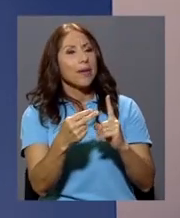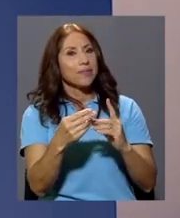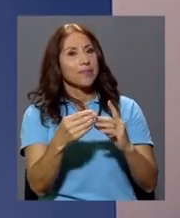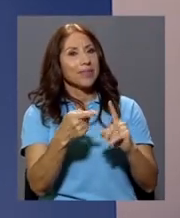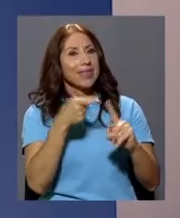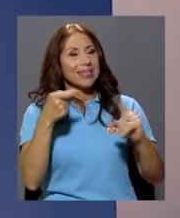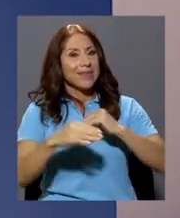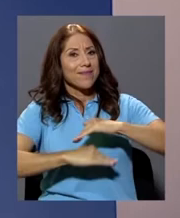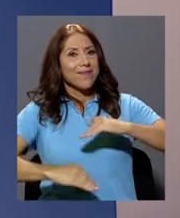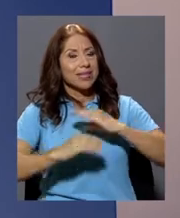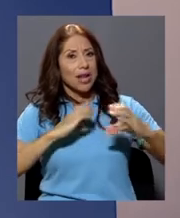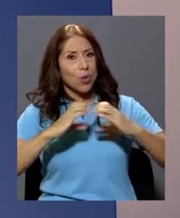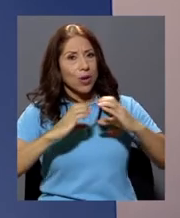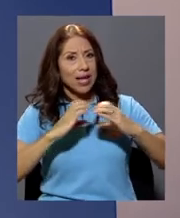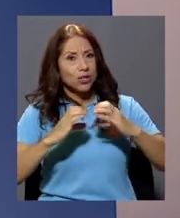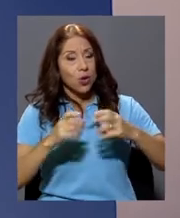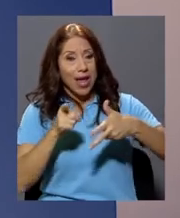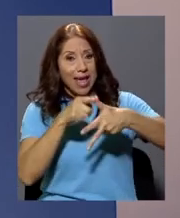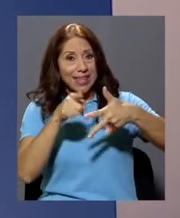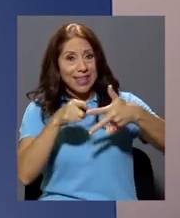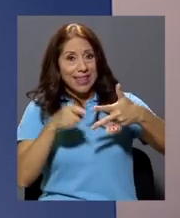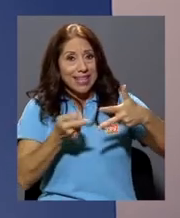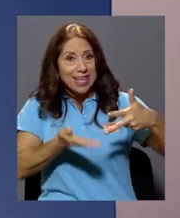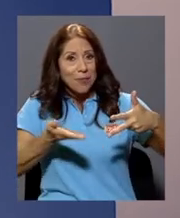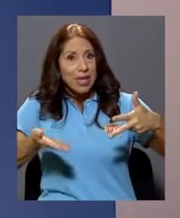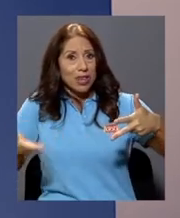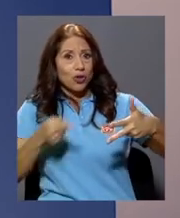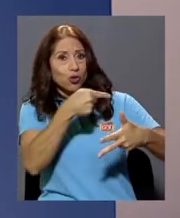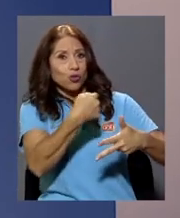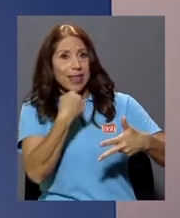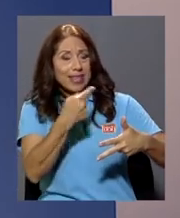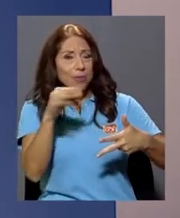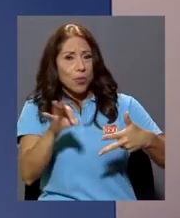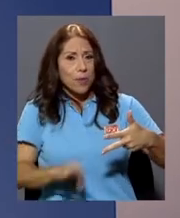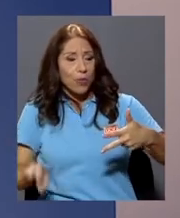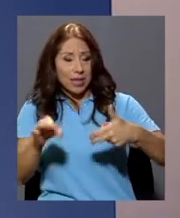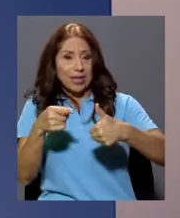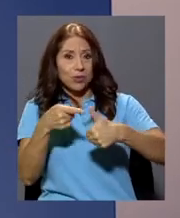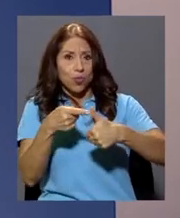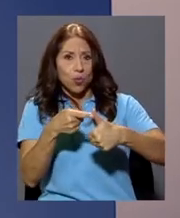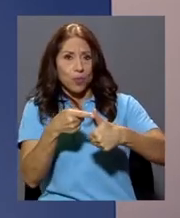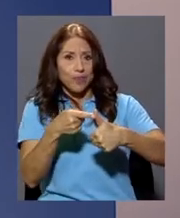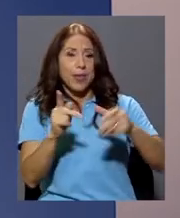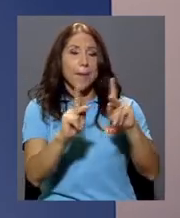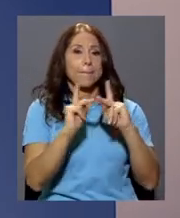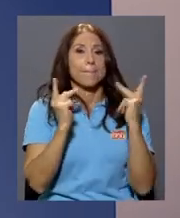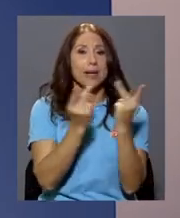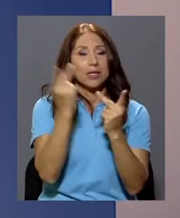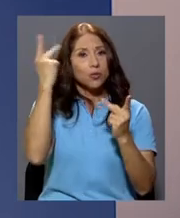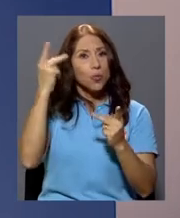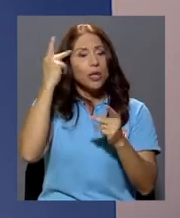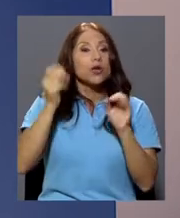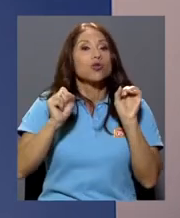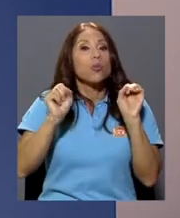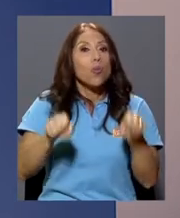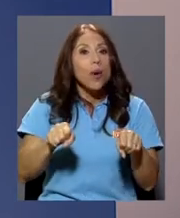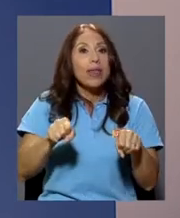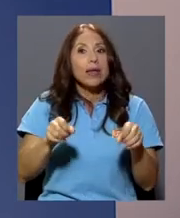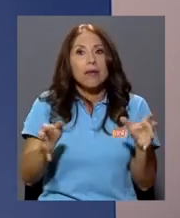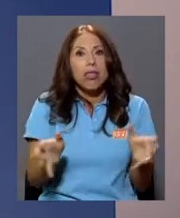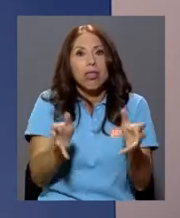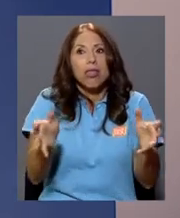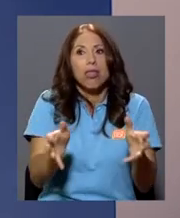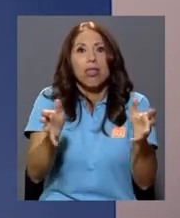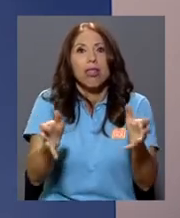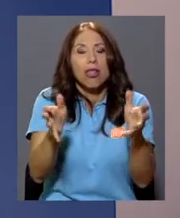que hay tres elementos, digamos, que usted pone sobre la mesa que son muy valiosos. Uno, tiene que ver cómo los partidos políticos pueden ser caldo de cultivo